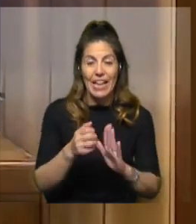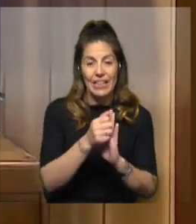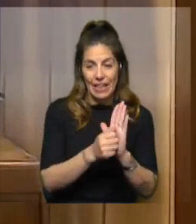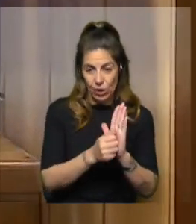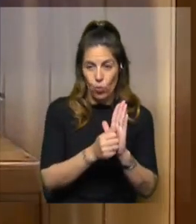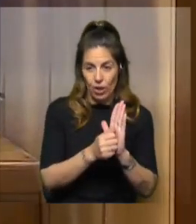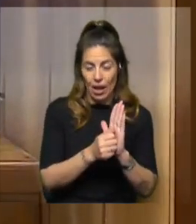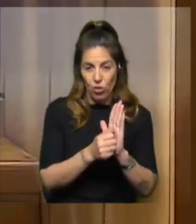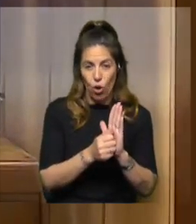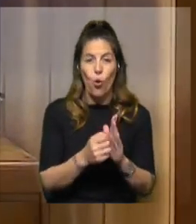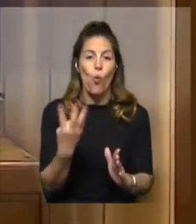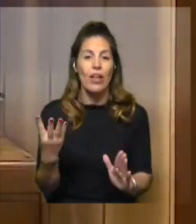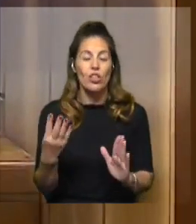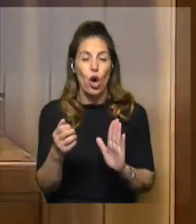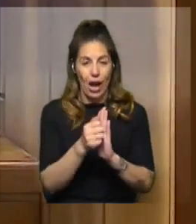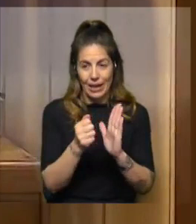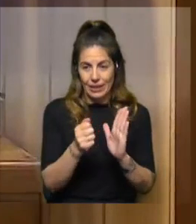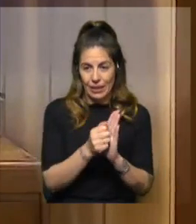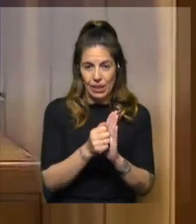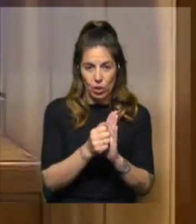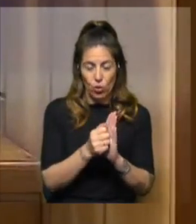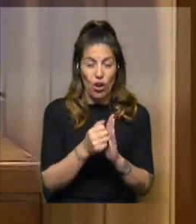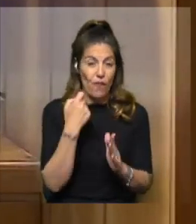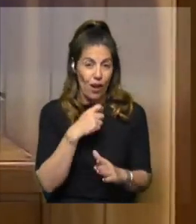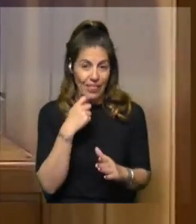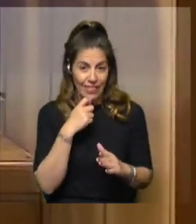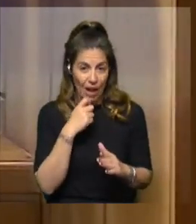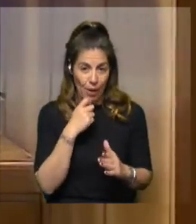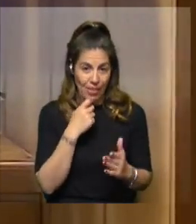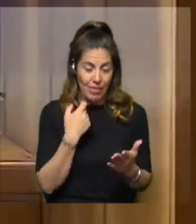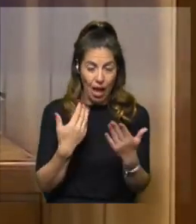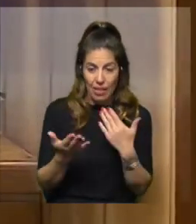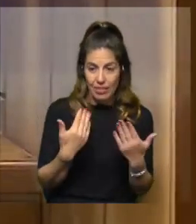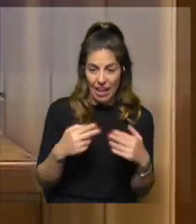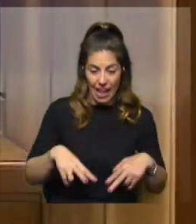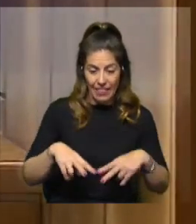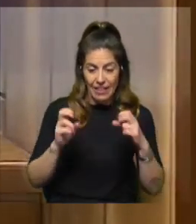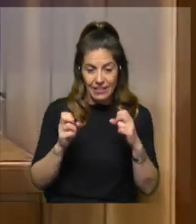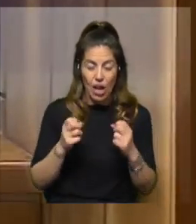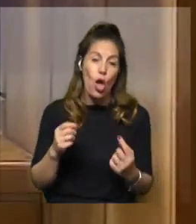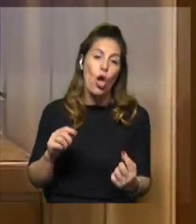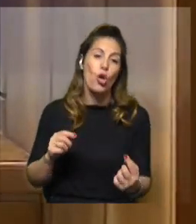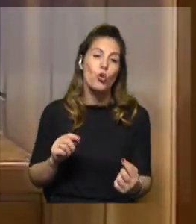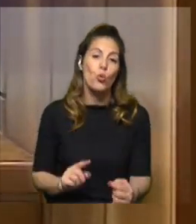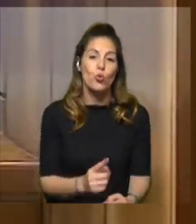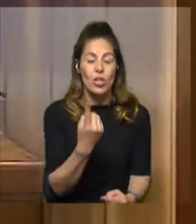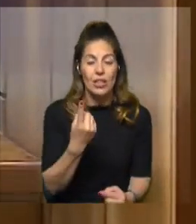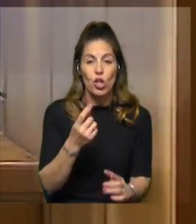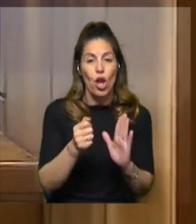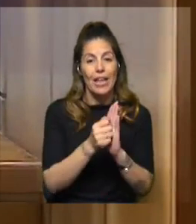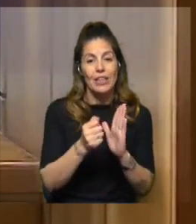sobre estos 4 artículos que estaban pendientes y que tiene su centro en el artículo número